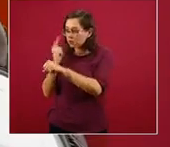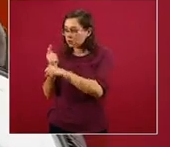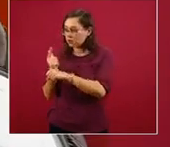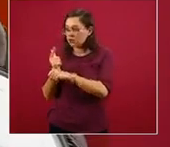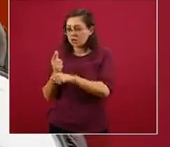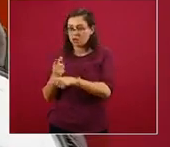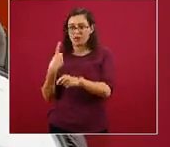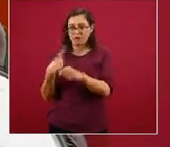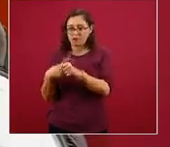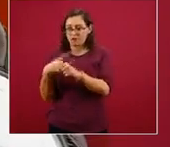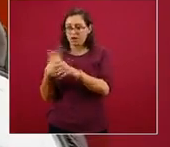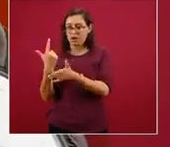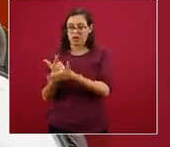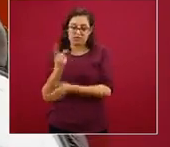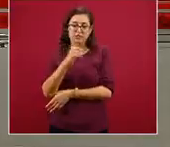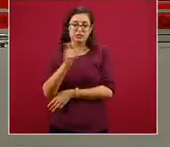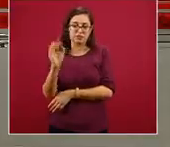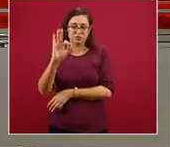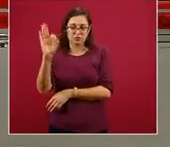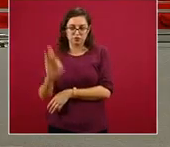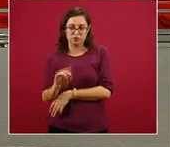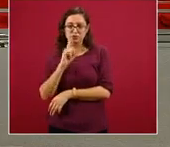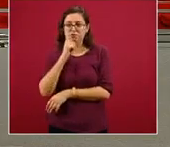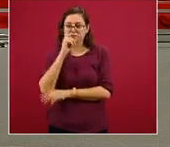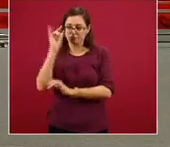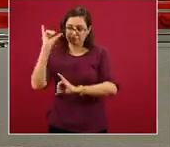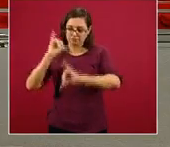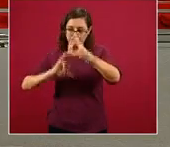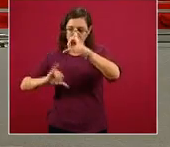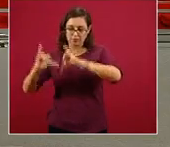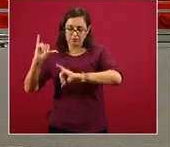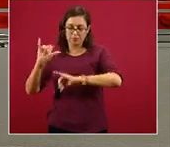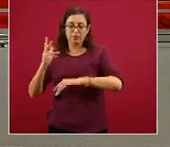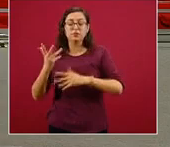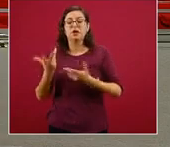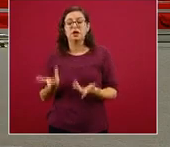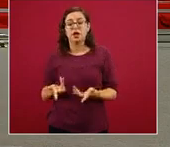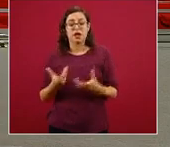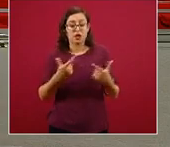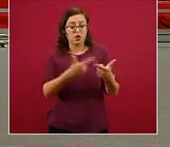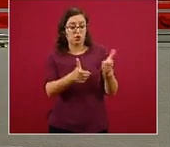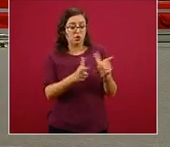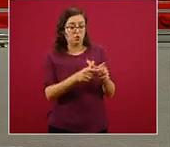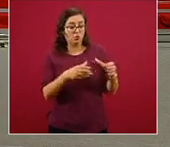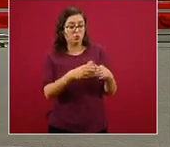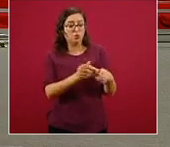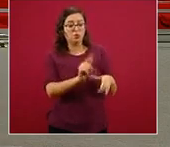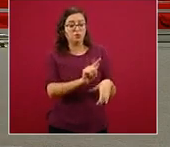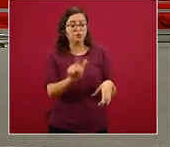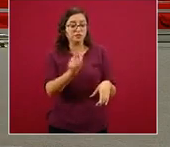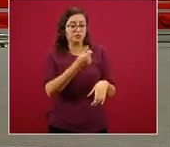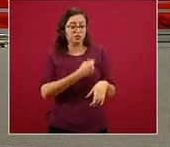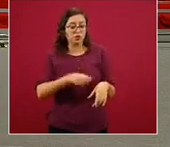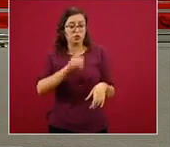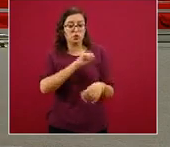los hospitales del país. El grupo de profesionales de la salud, solamente